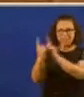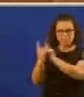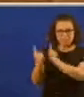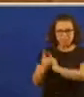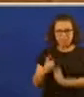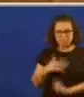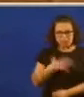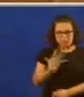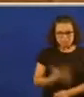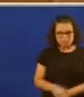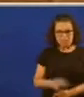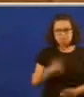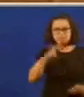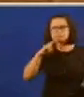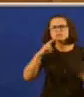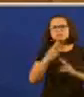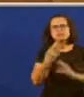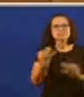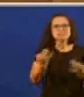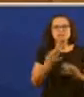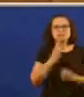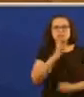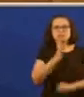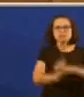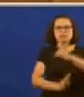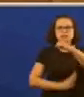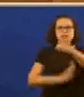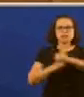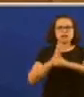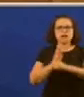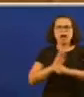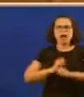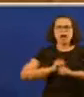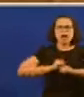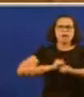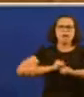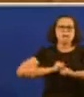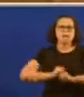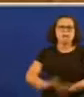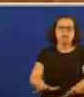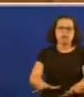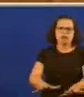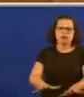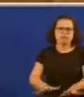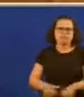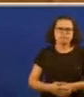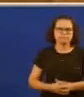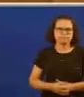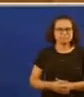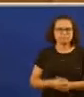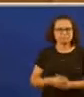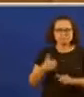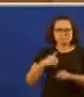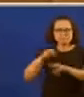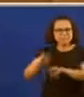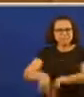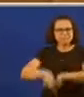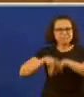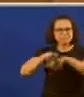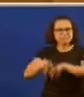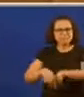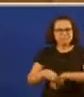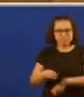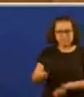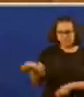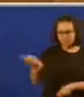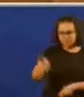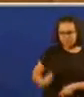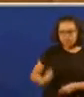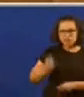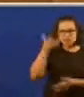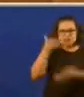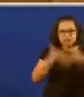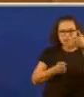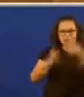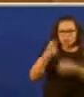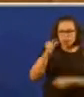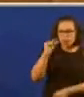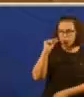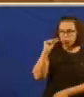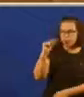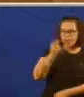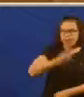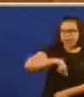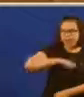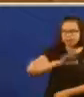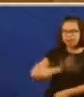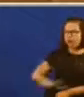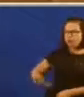Pode que esta é a legislatura do abandono As nosas gandeiras cobran o prezo máis baixo do leite de todo o Estado